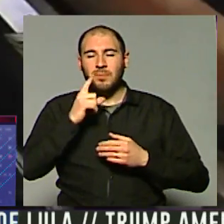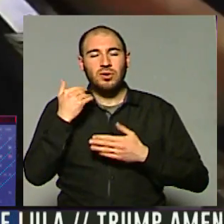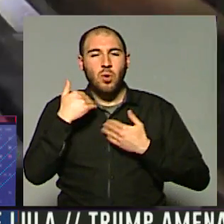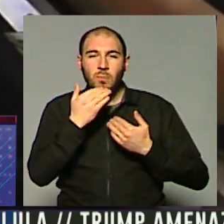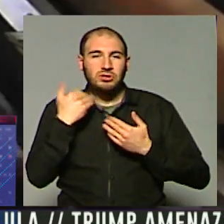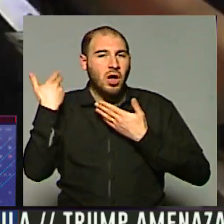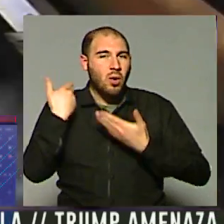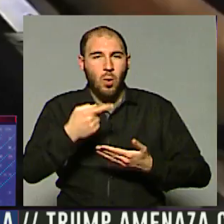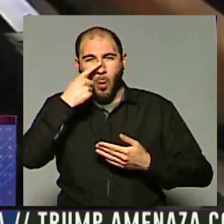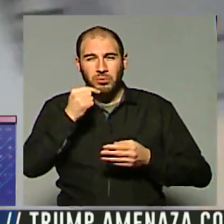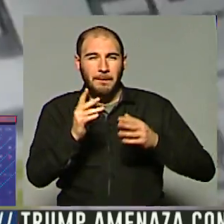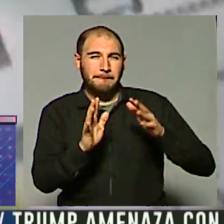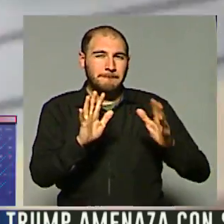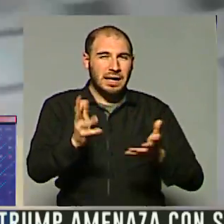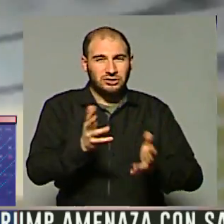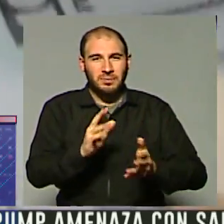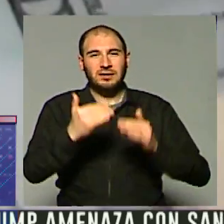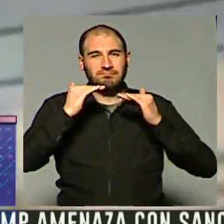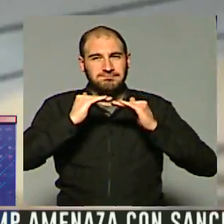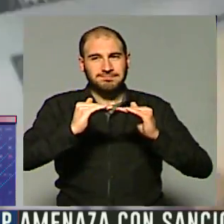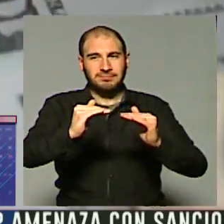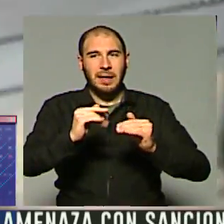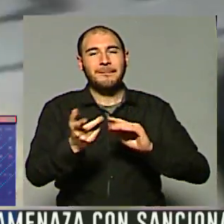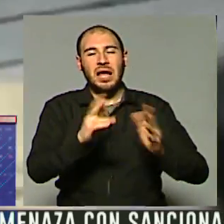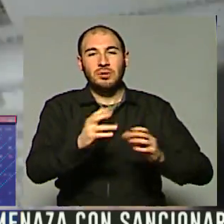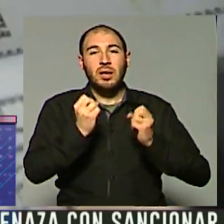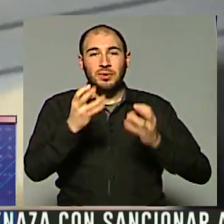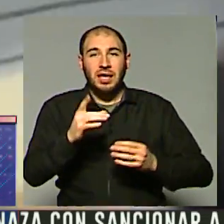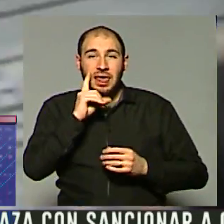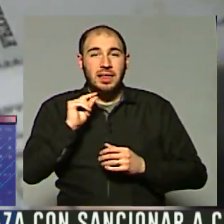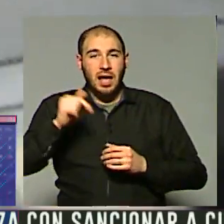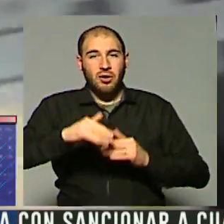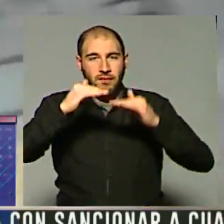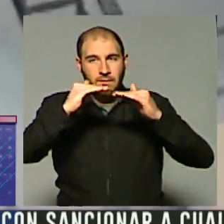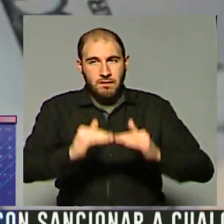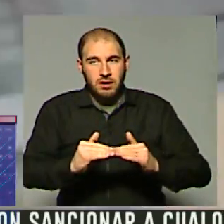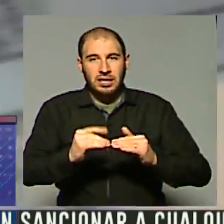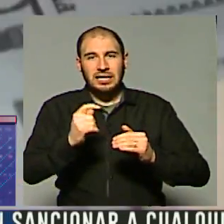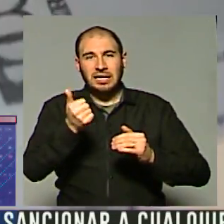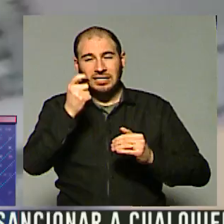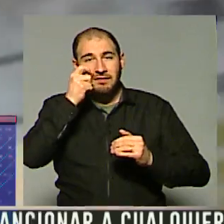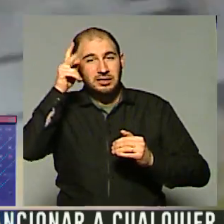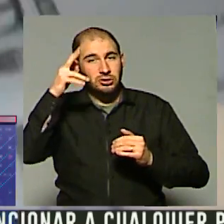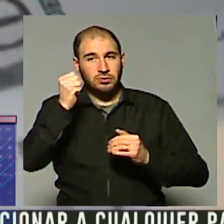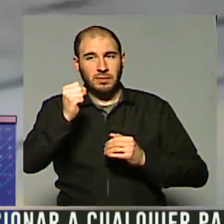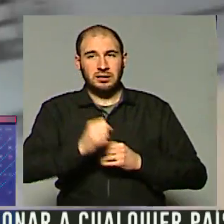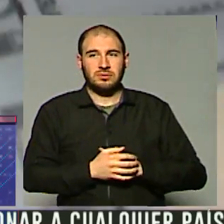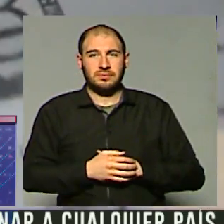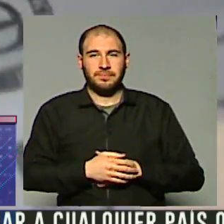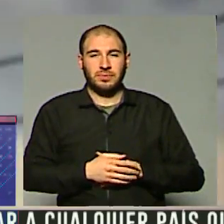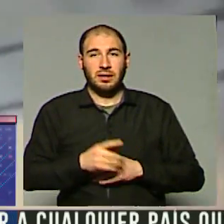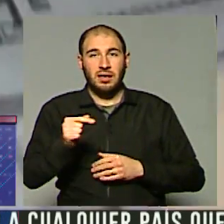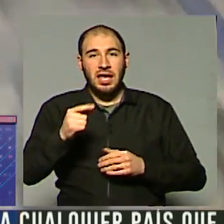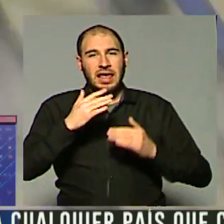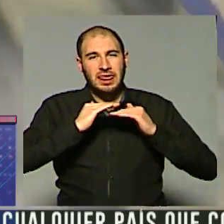jornadas haya estado relativamente tranquila. Digo relativamente porque en la jornada de hoy bajó llegó casi a los 28 pesos, con lo cual le da